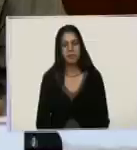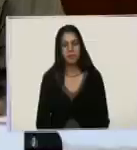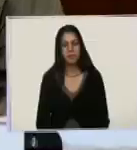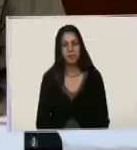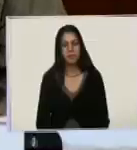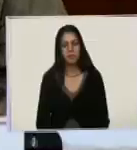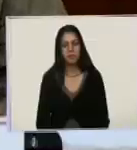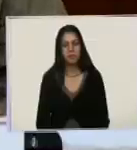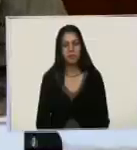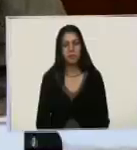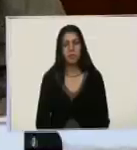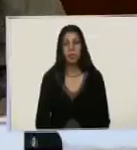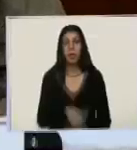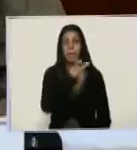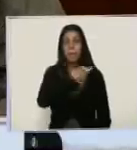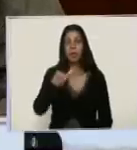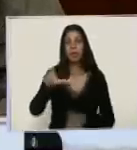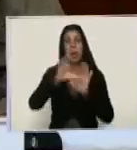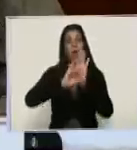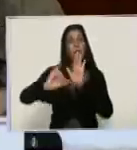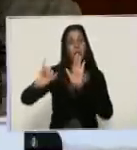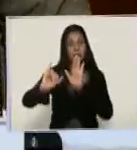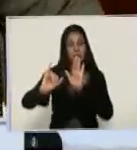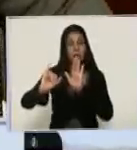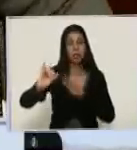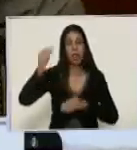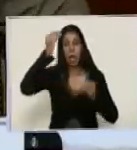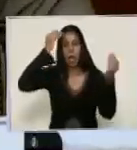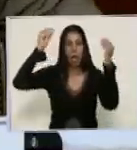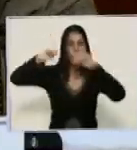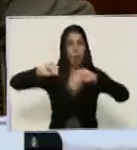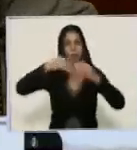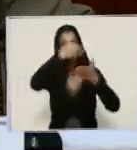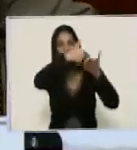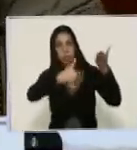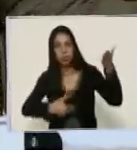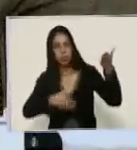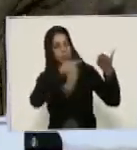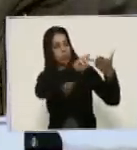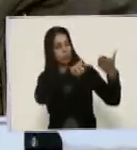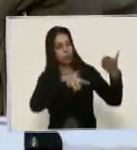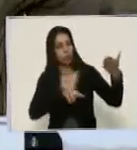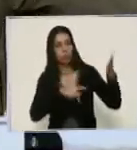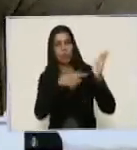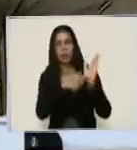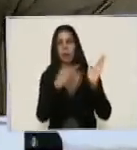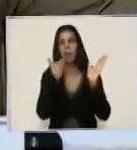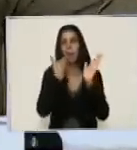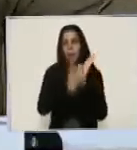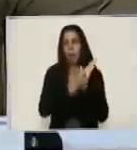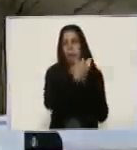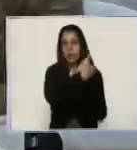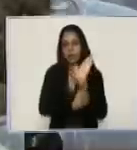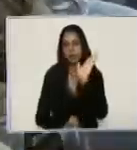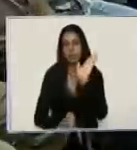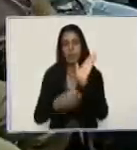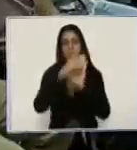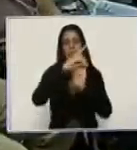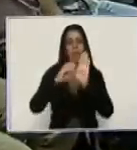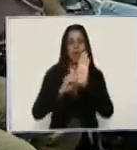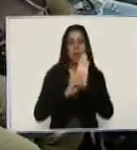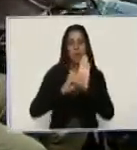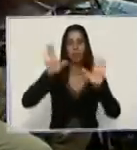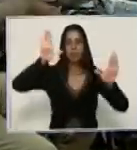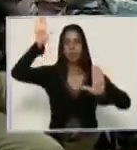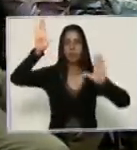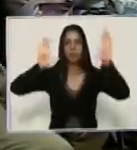Los constituyentes y la constituyente que estén de acuerdo con este propuesta presentada de decreto constituyente, hacerlo con la señal